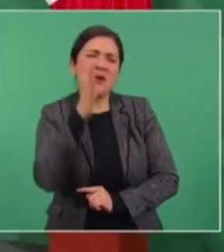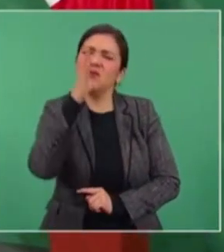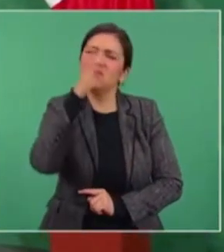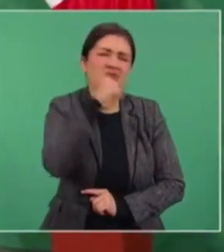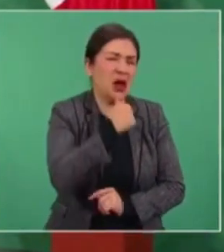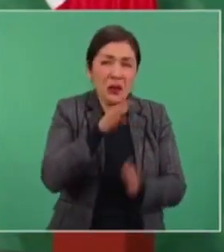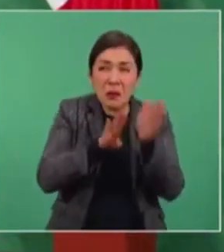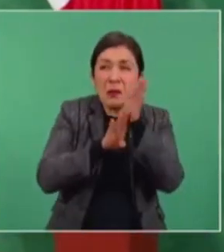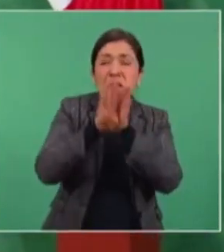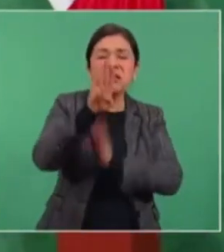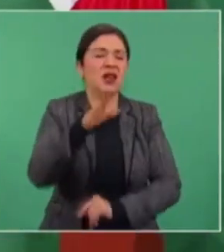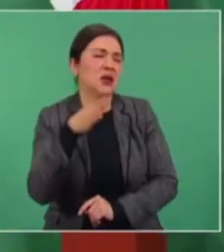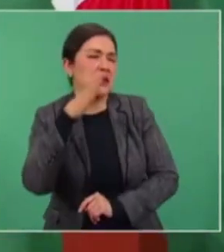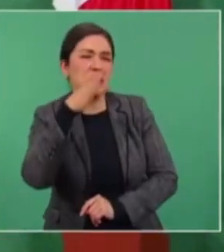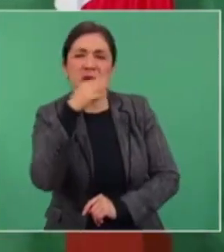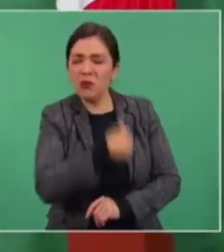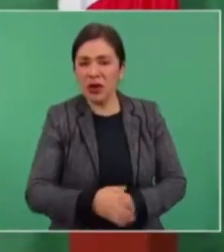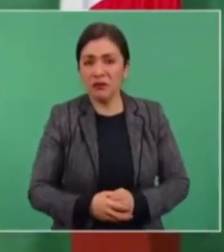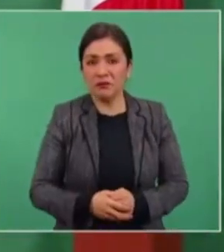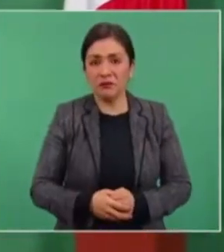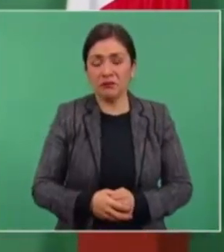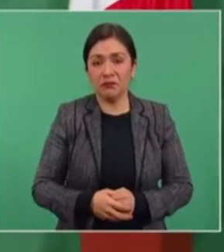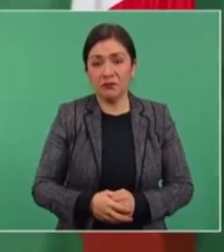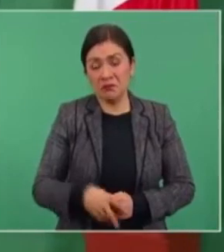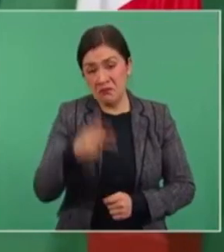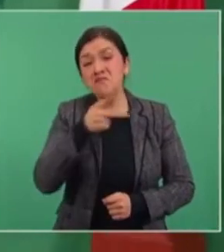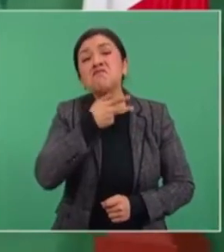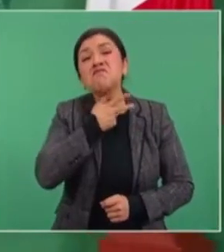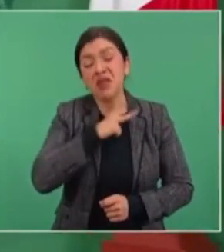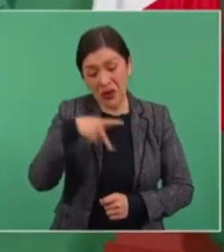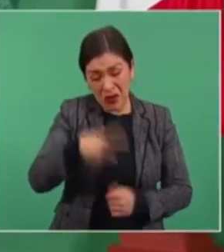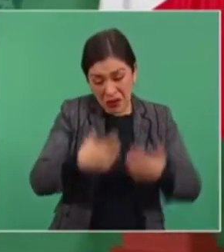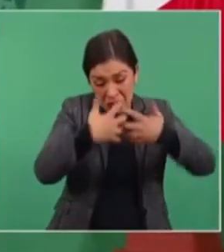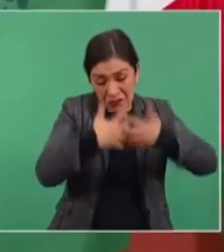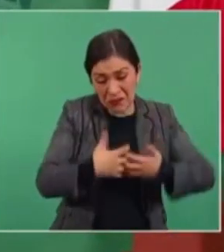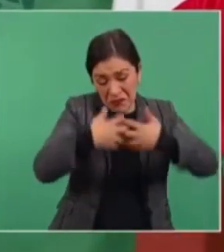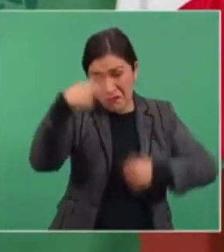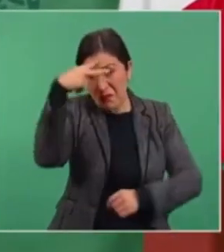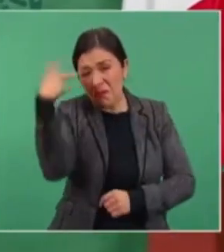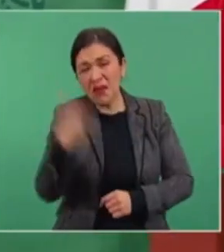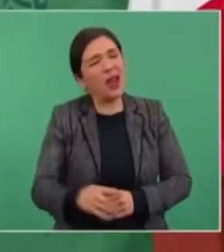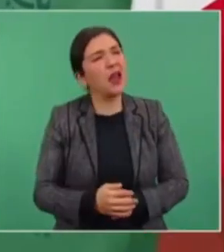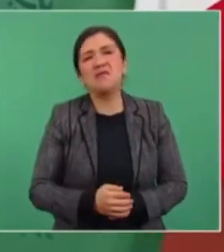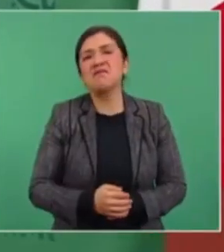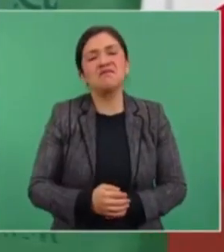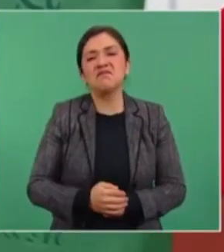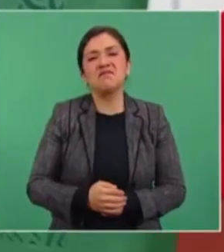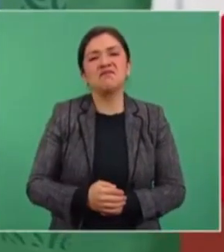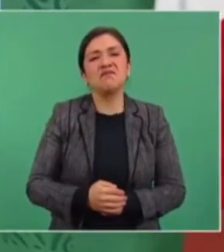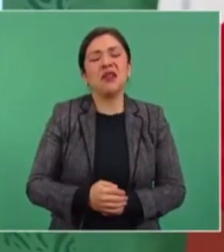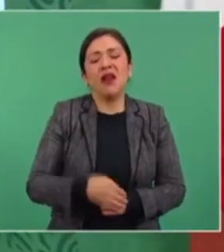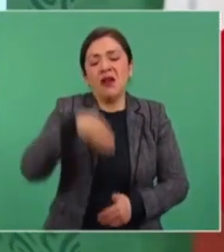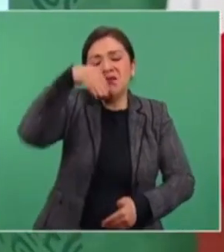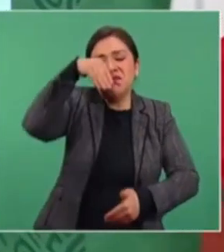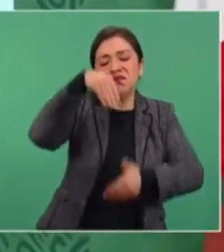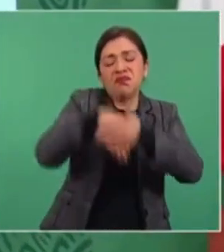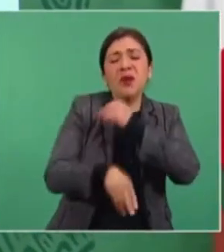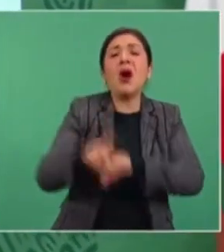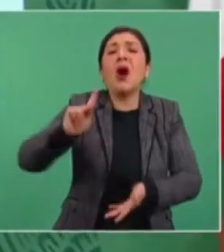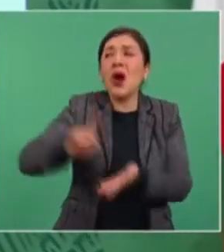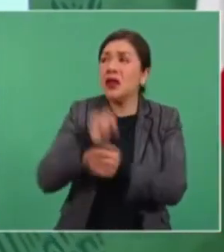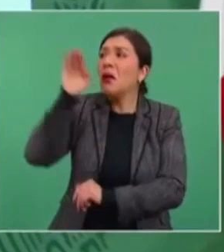adelante la industria petrolera, que los íbamos a ir a buscar de nuevo,